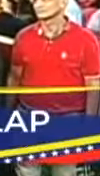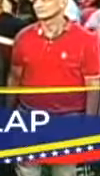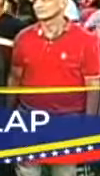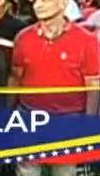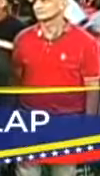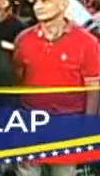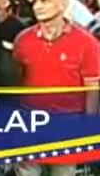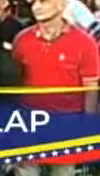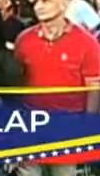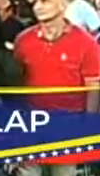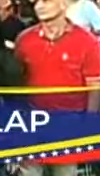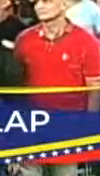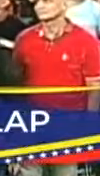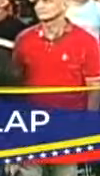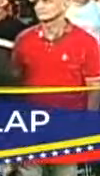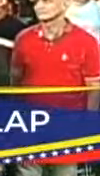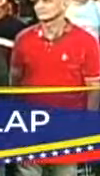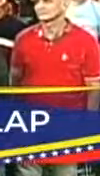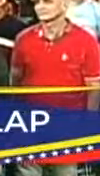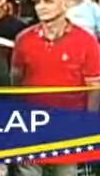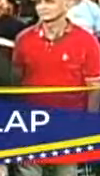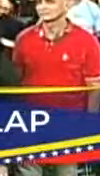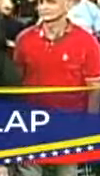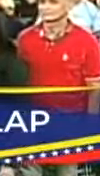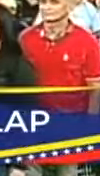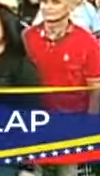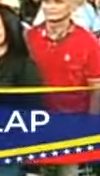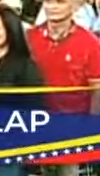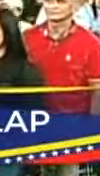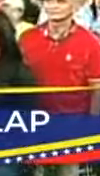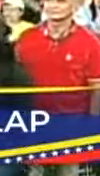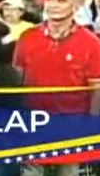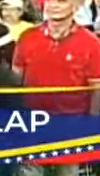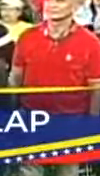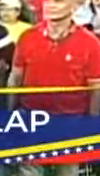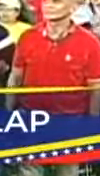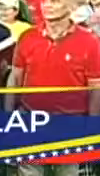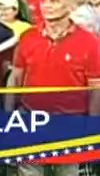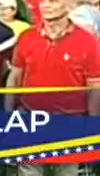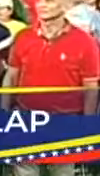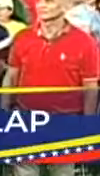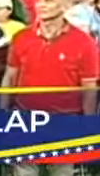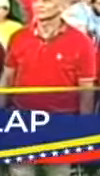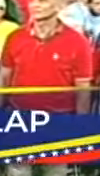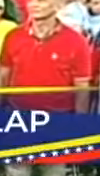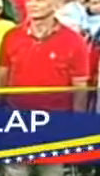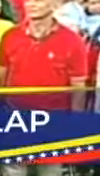solo somos tú y yo. Tan sola estoy aquí con la luz.